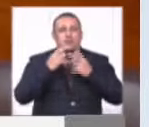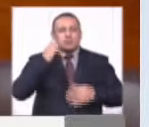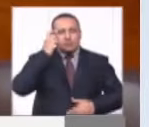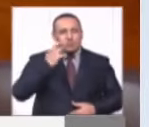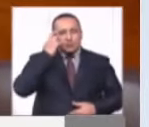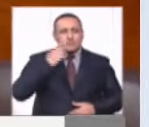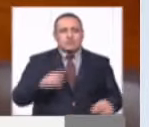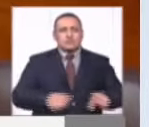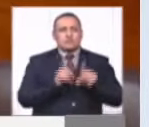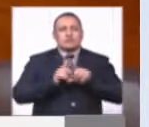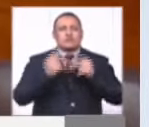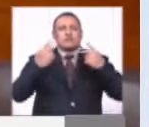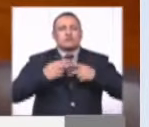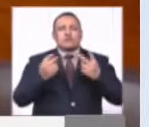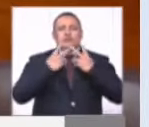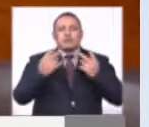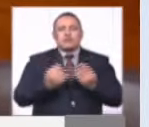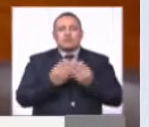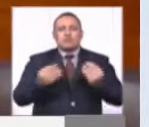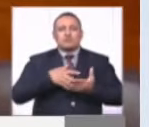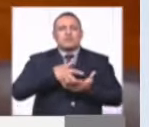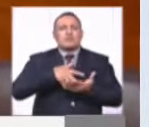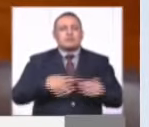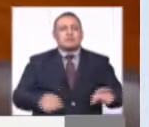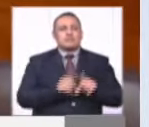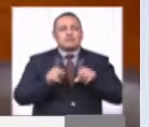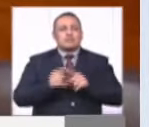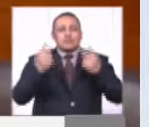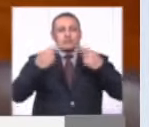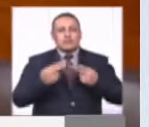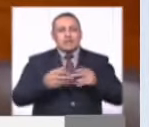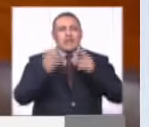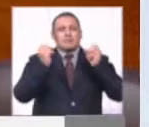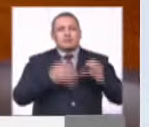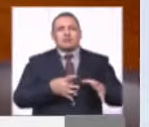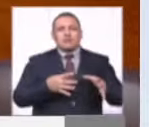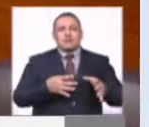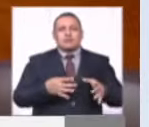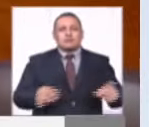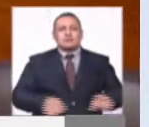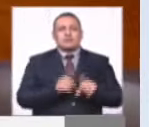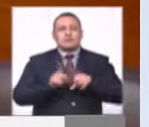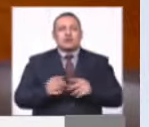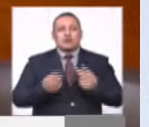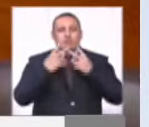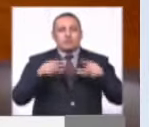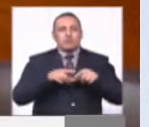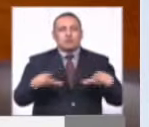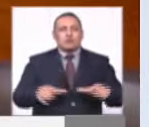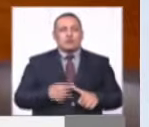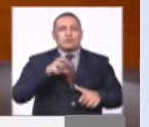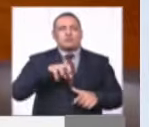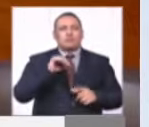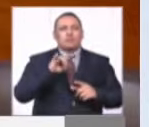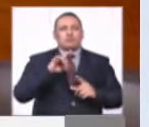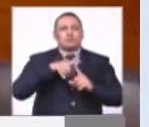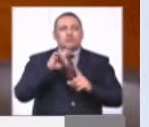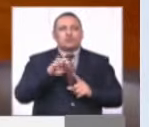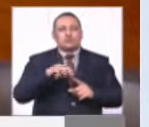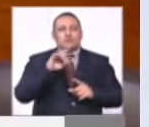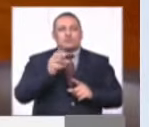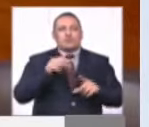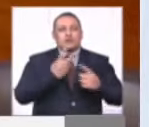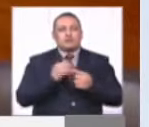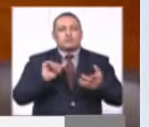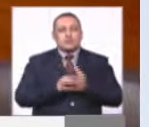política de fronteras totalmente deficiente y las fronteras abandonadas, como es el sector del Putumayo y el sector